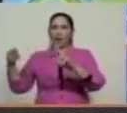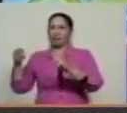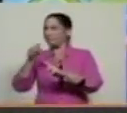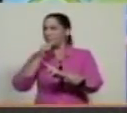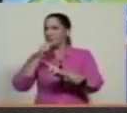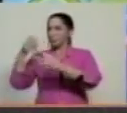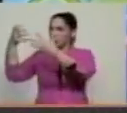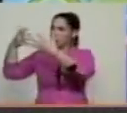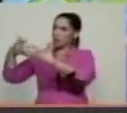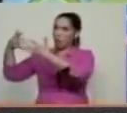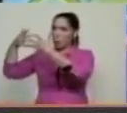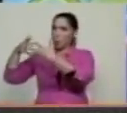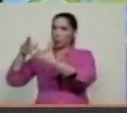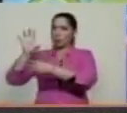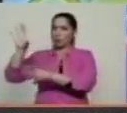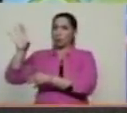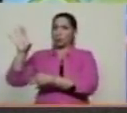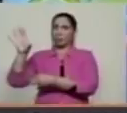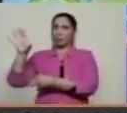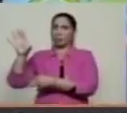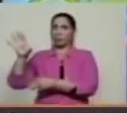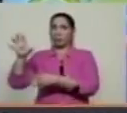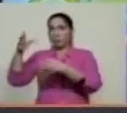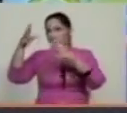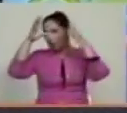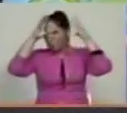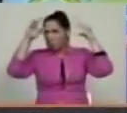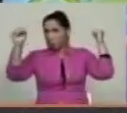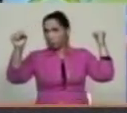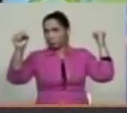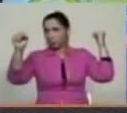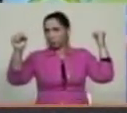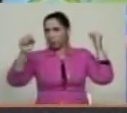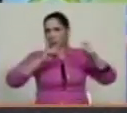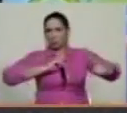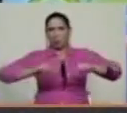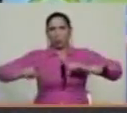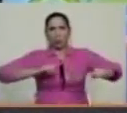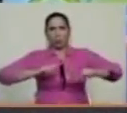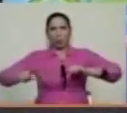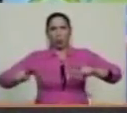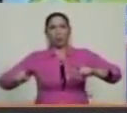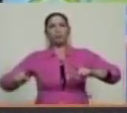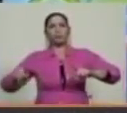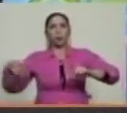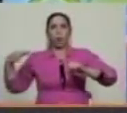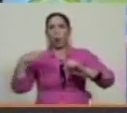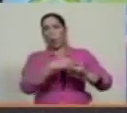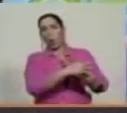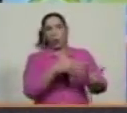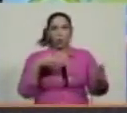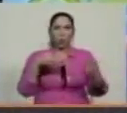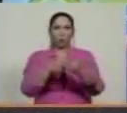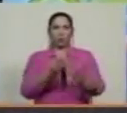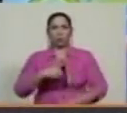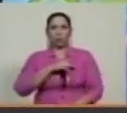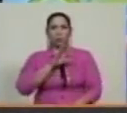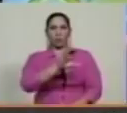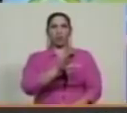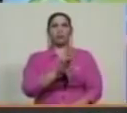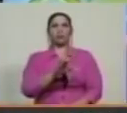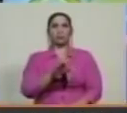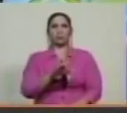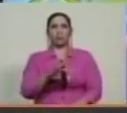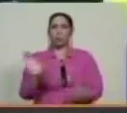emperador, o quien se cree emperador, dirigiendo sus ataques contra nuestra patria, con un grupo de presidentes lacayos